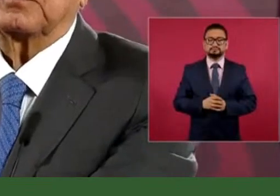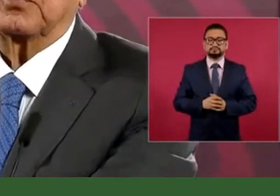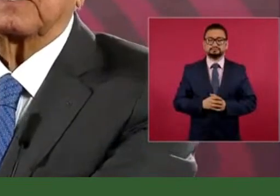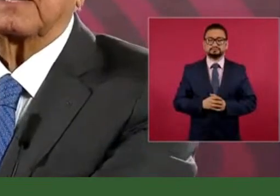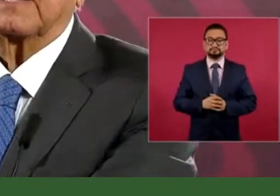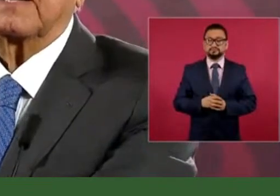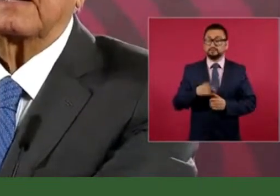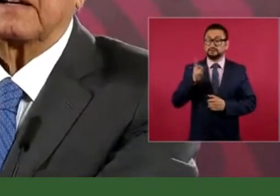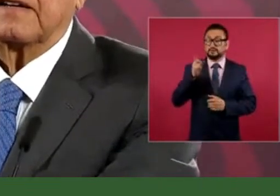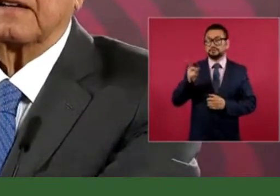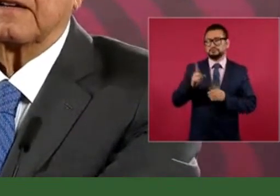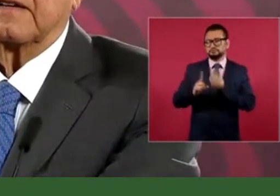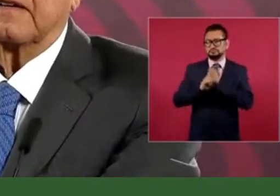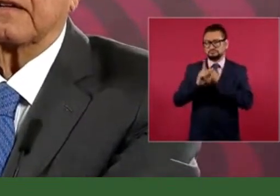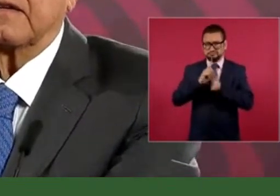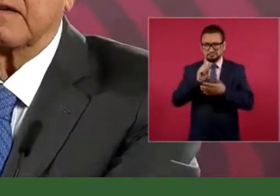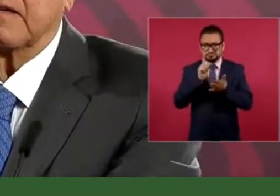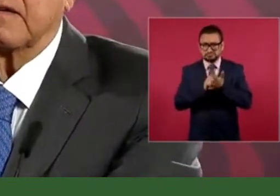problema legal